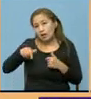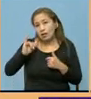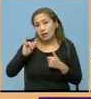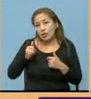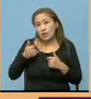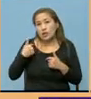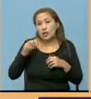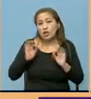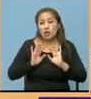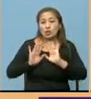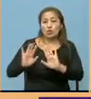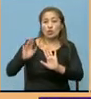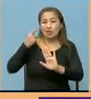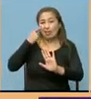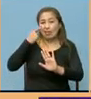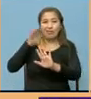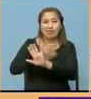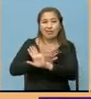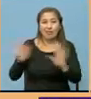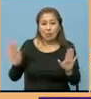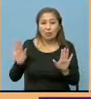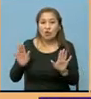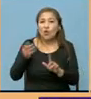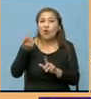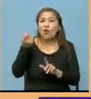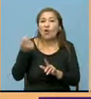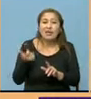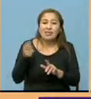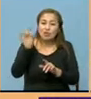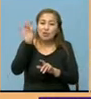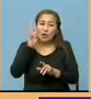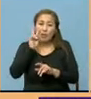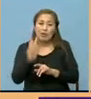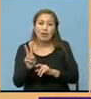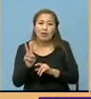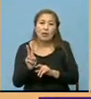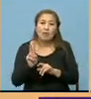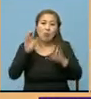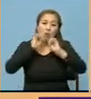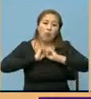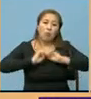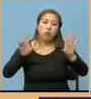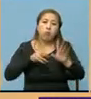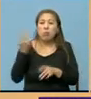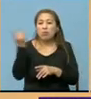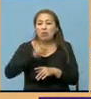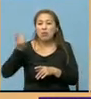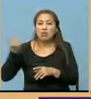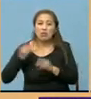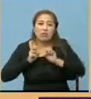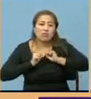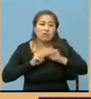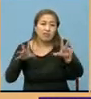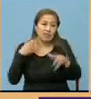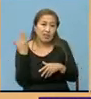desde que deje de estar en la intendencia prácticamente lo único que vemos son calumnias y difamaciones permanentes